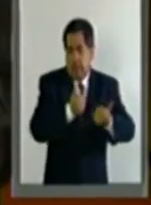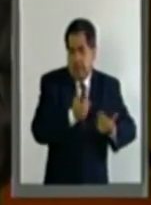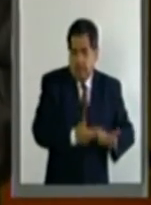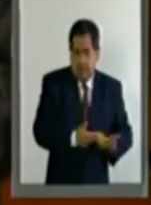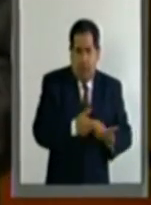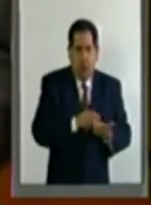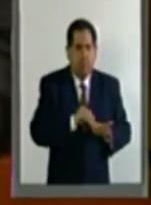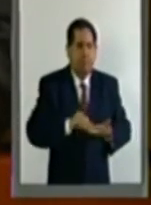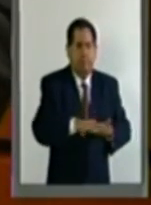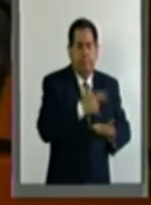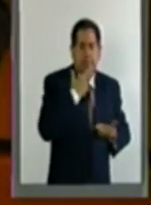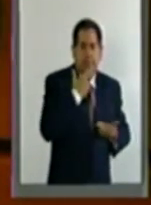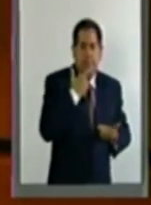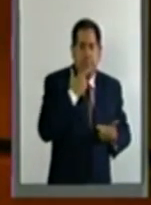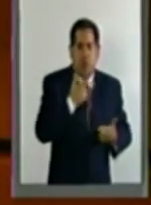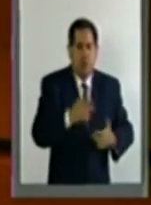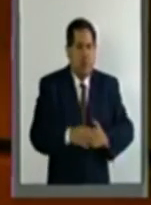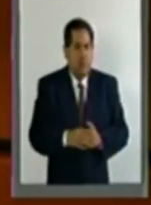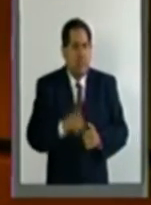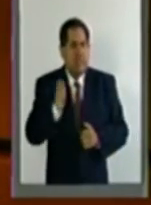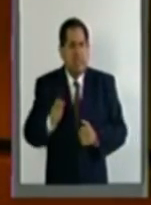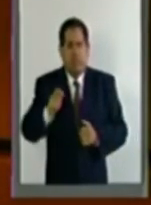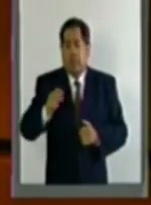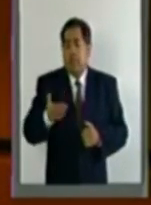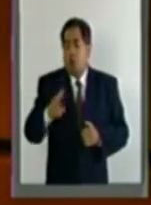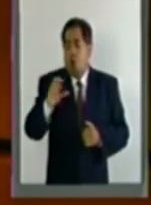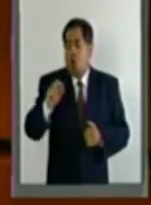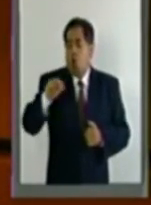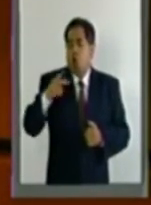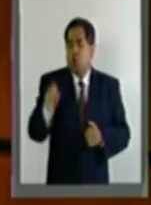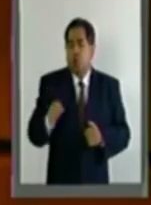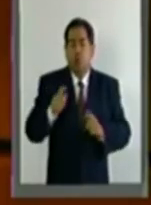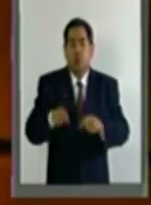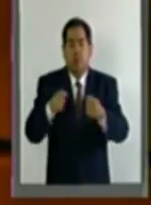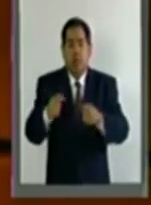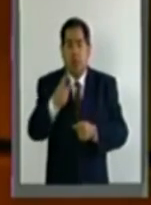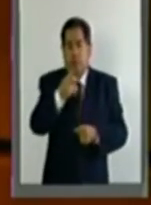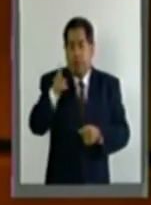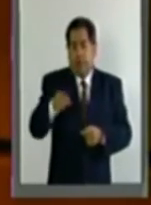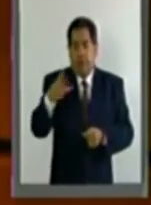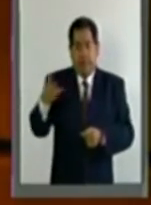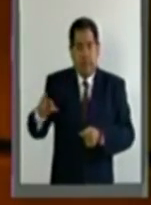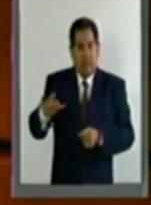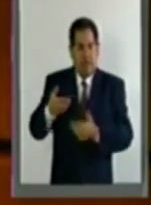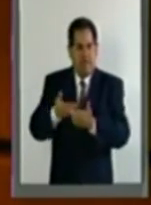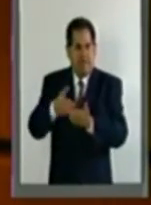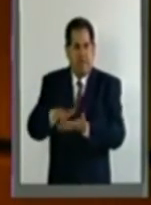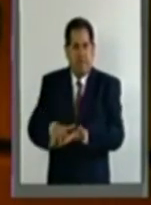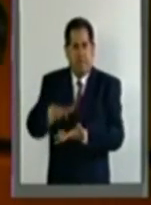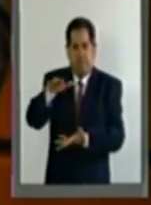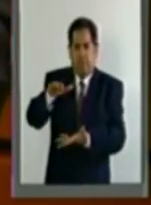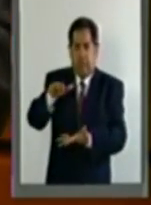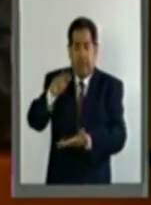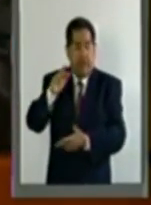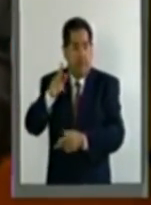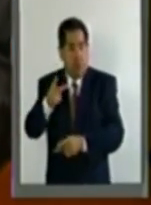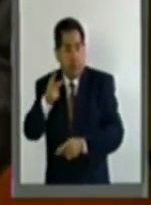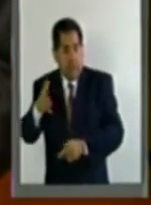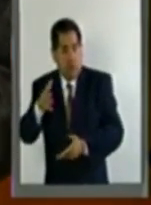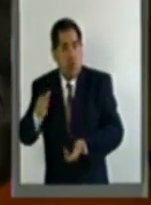decir, el río Conchos entrega 2/3 de su caudal a los Estados